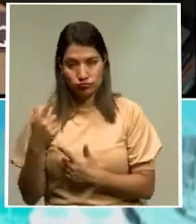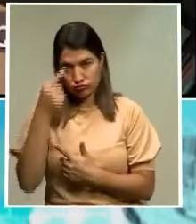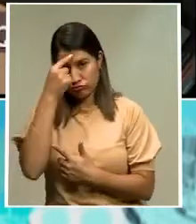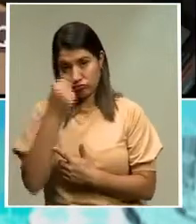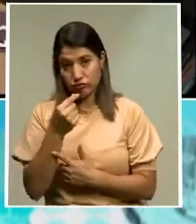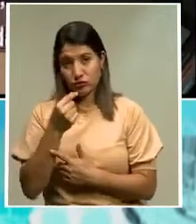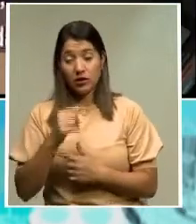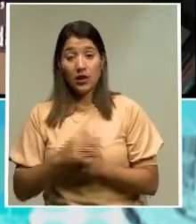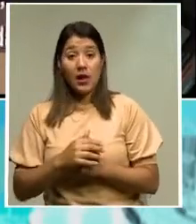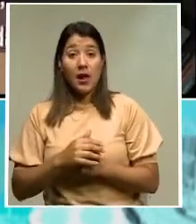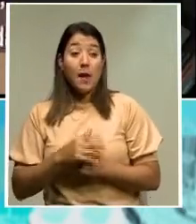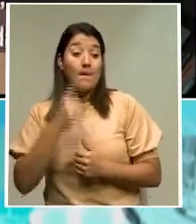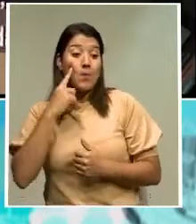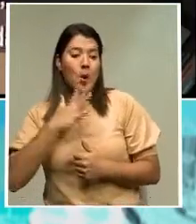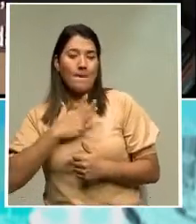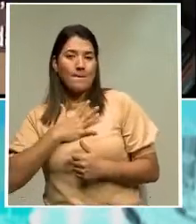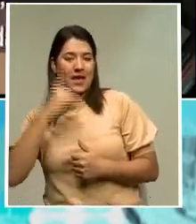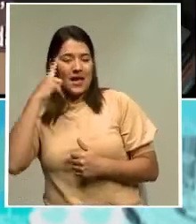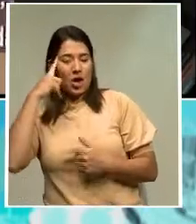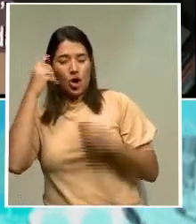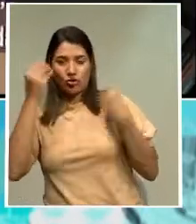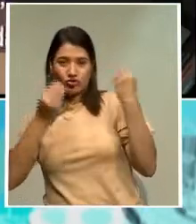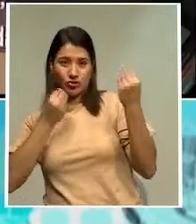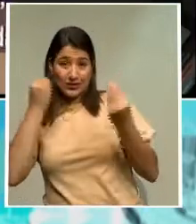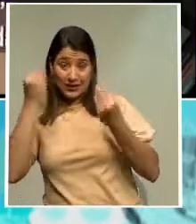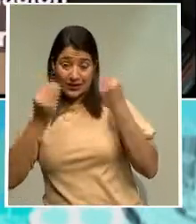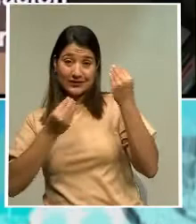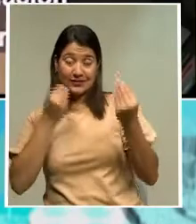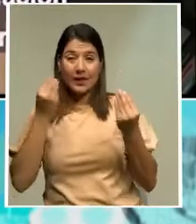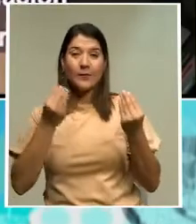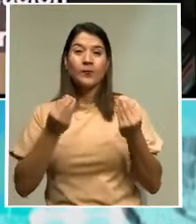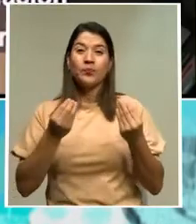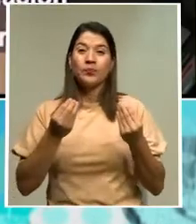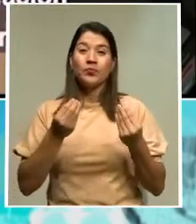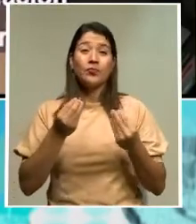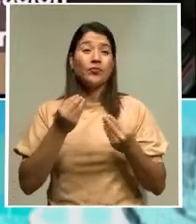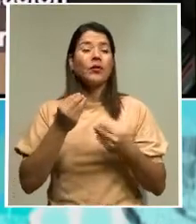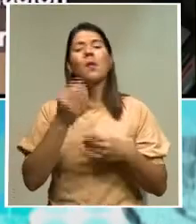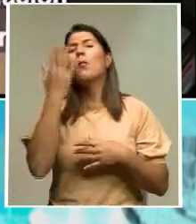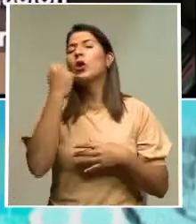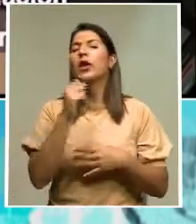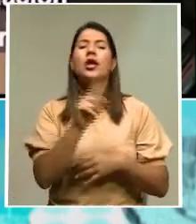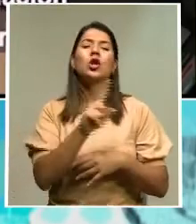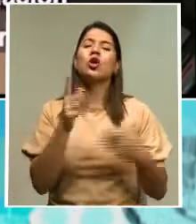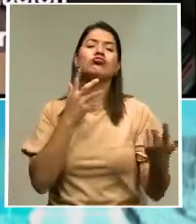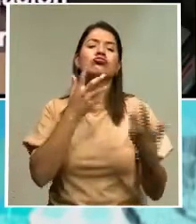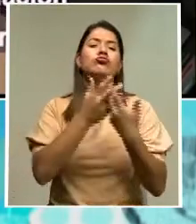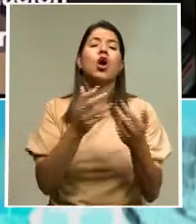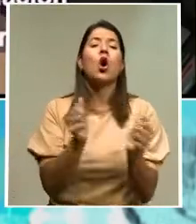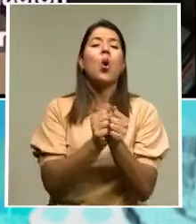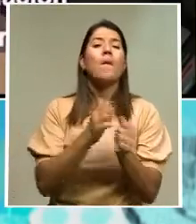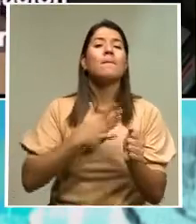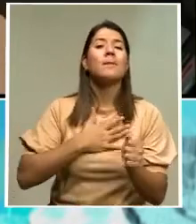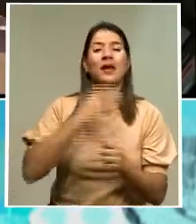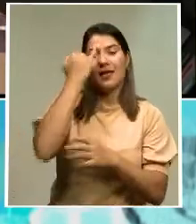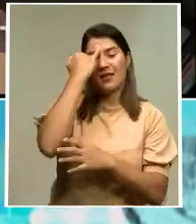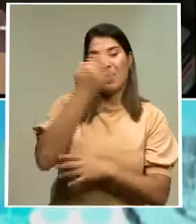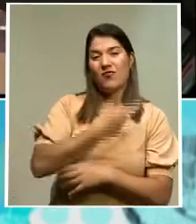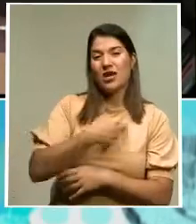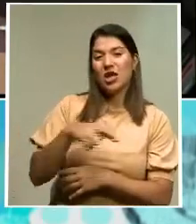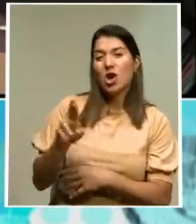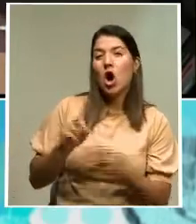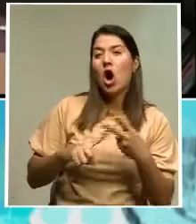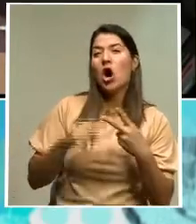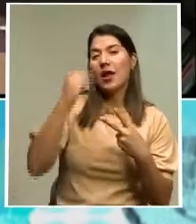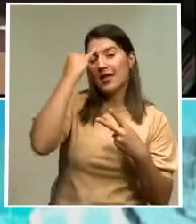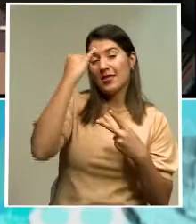mi objeción de conciencia ante lo que es mis ideas religiosas, mis ideales políticos y demás.